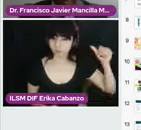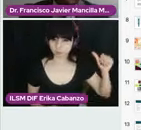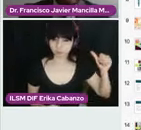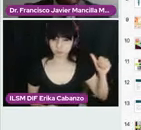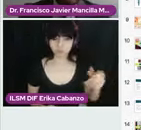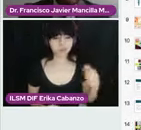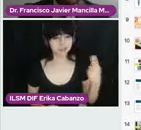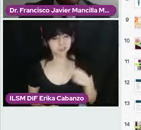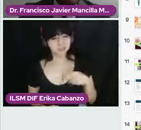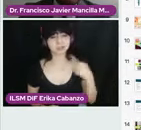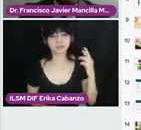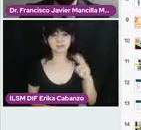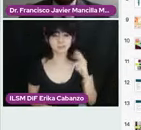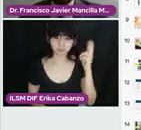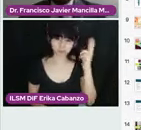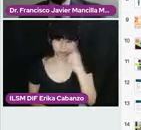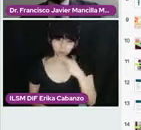¿sí?